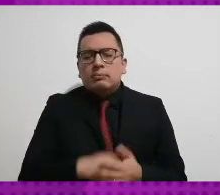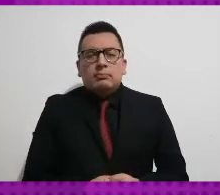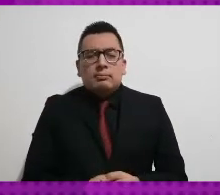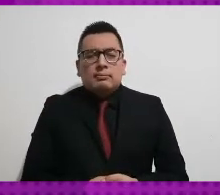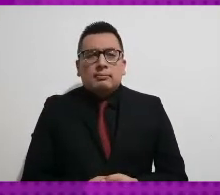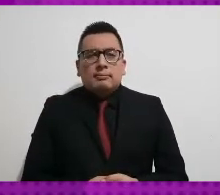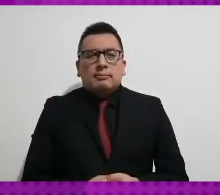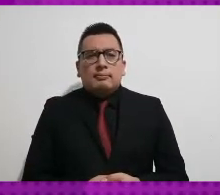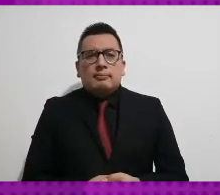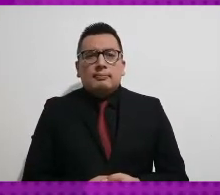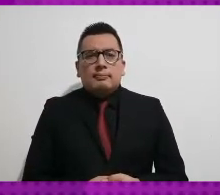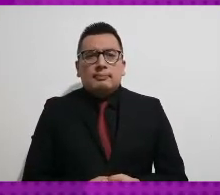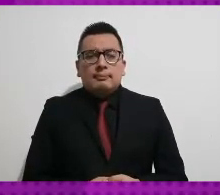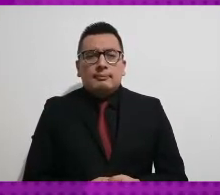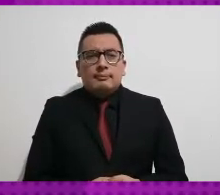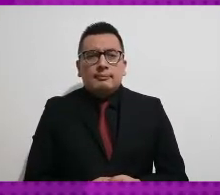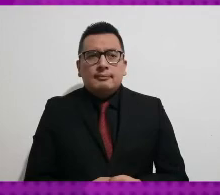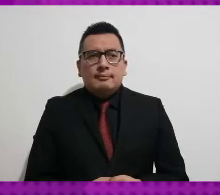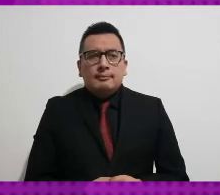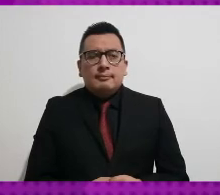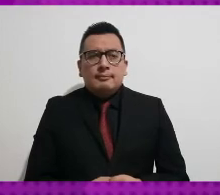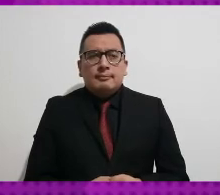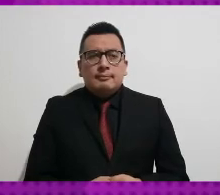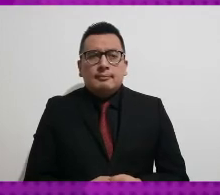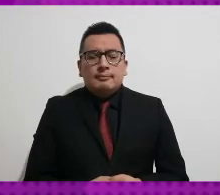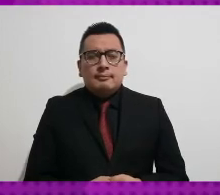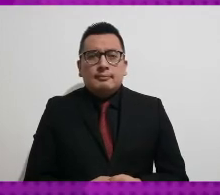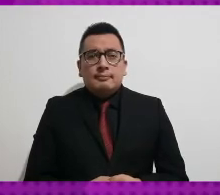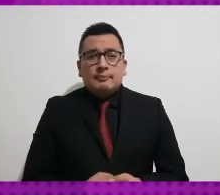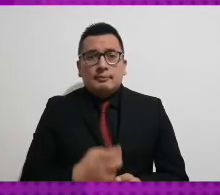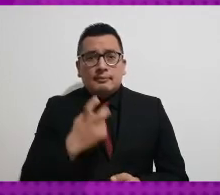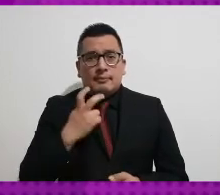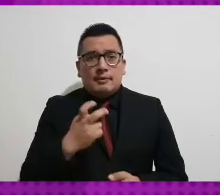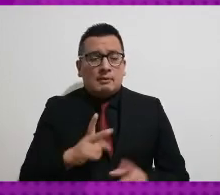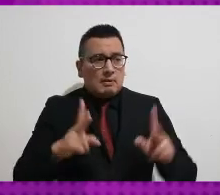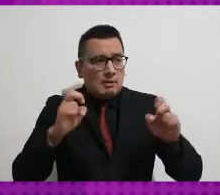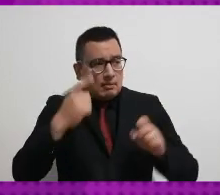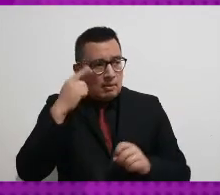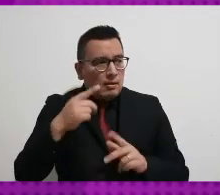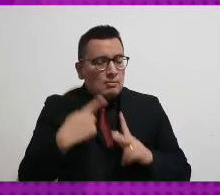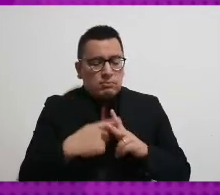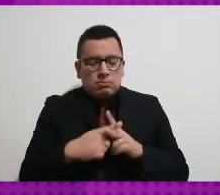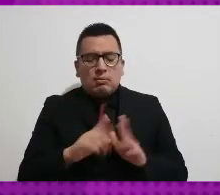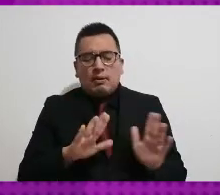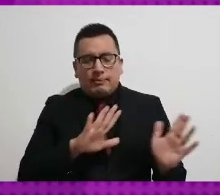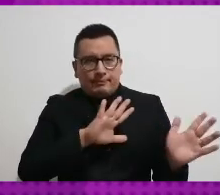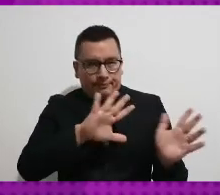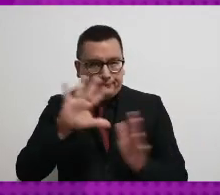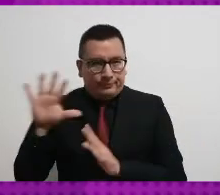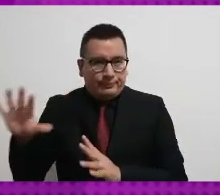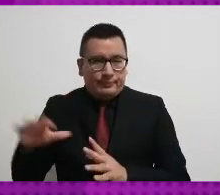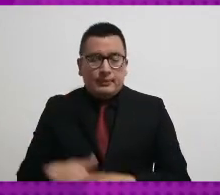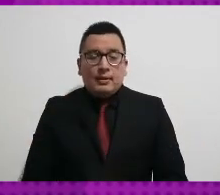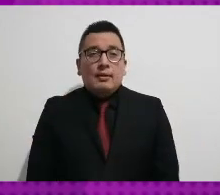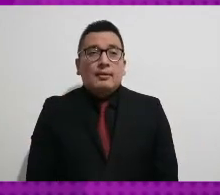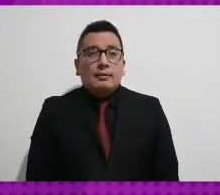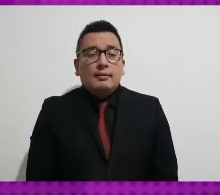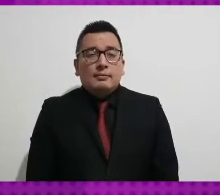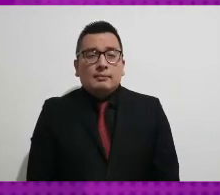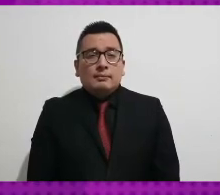información generada por el área contable. Eso es en cuanto a la auditoría. Por la otra parte,